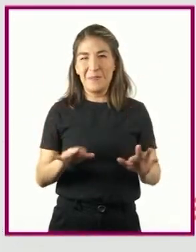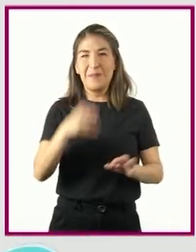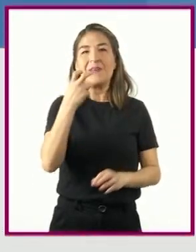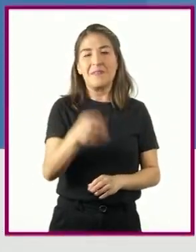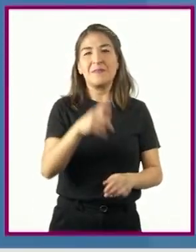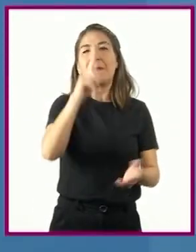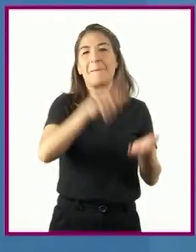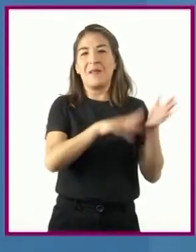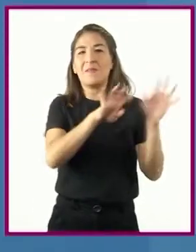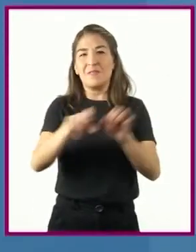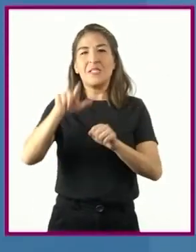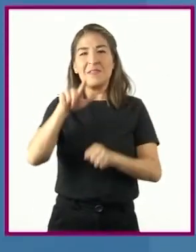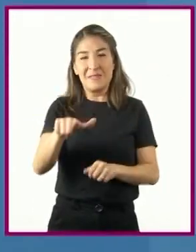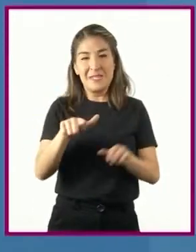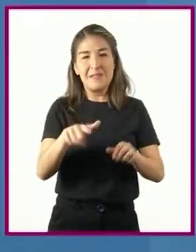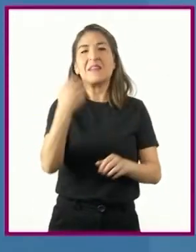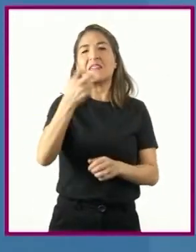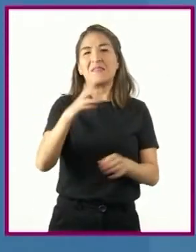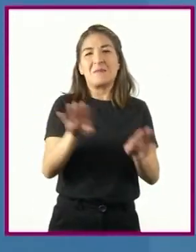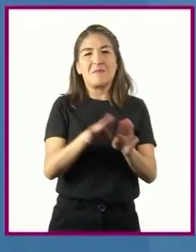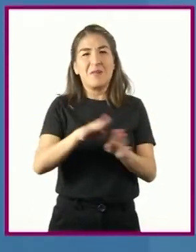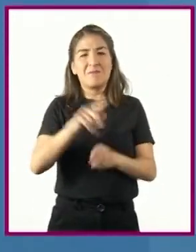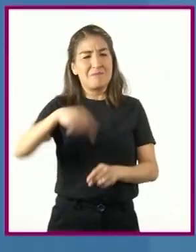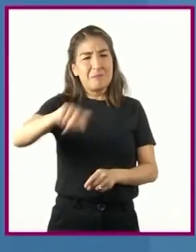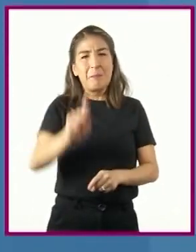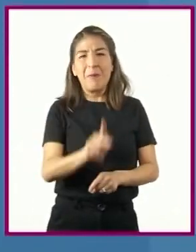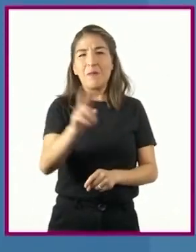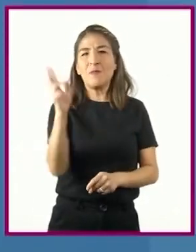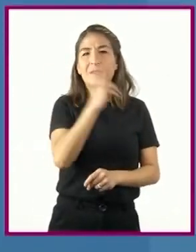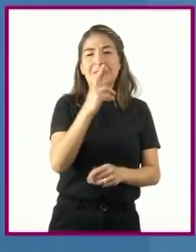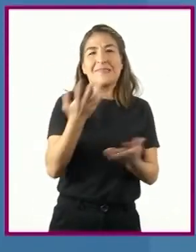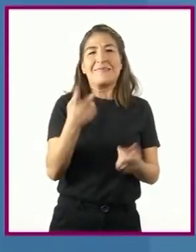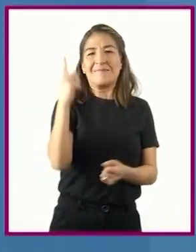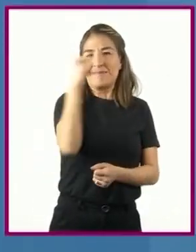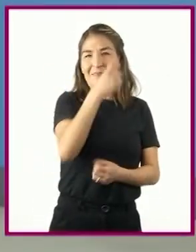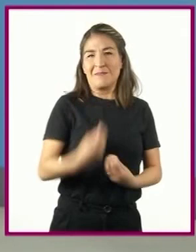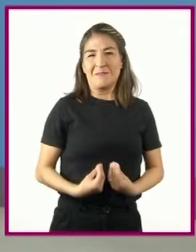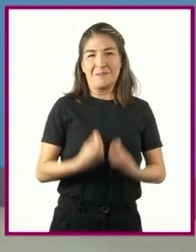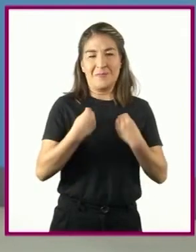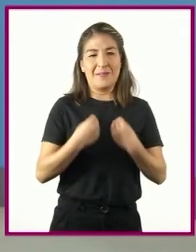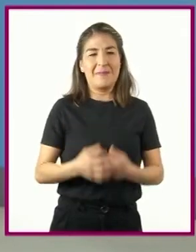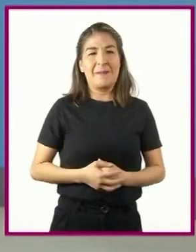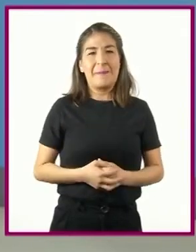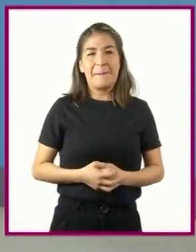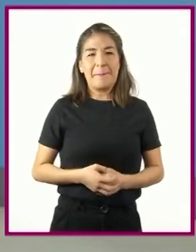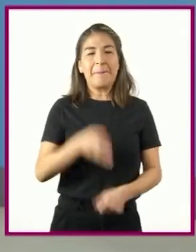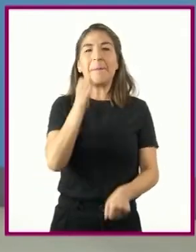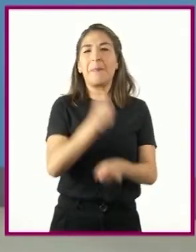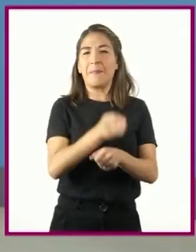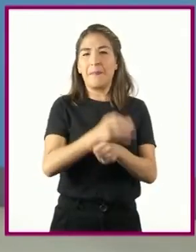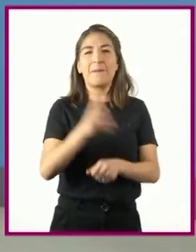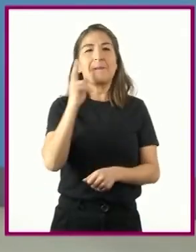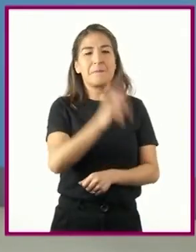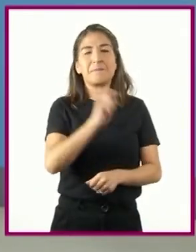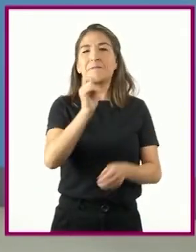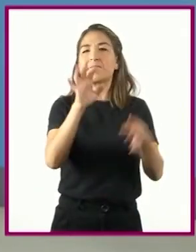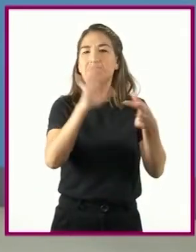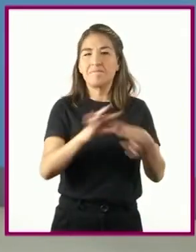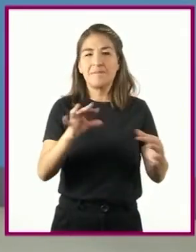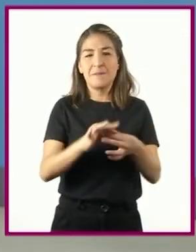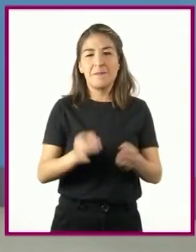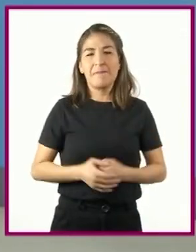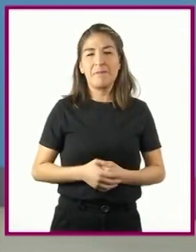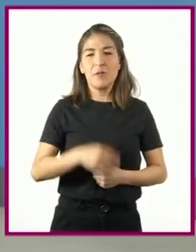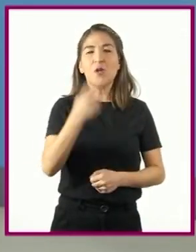1917 sorprendió al pueblo ruso en las peores condiciones. A continuación, abordaremos las